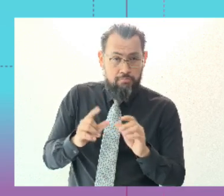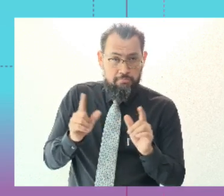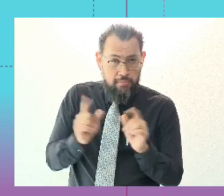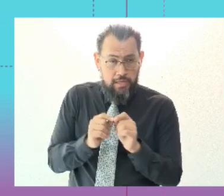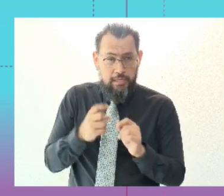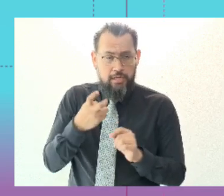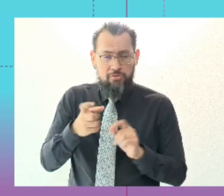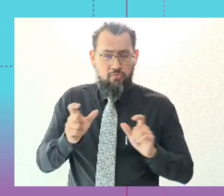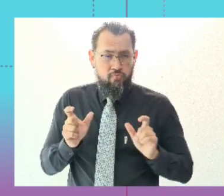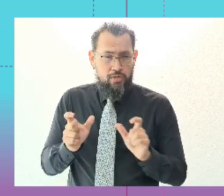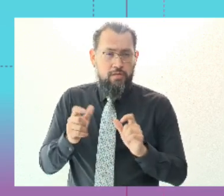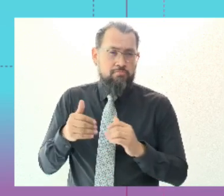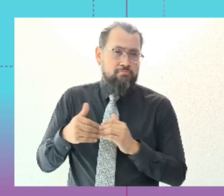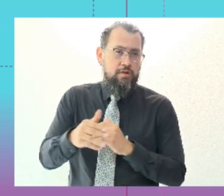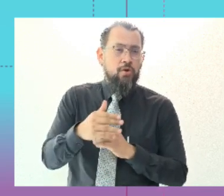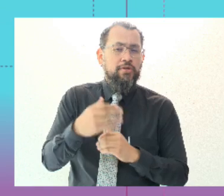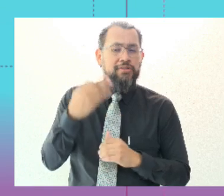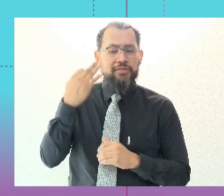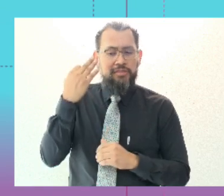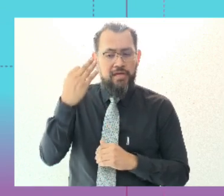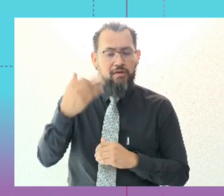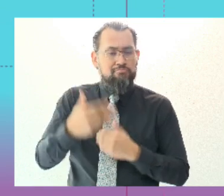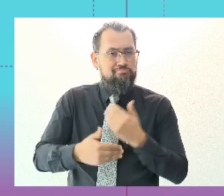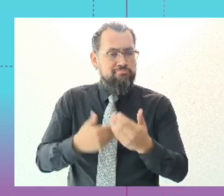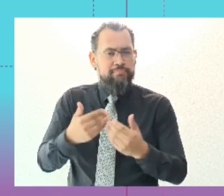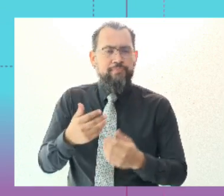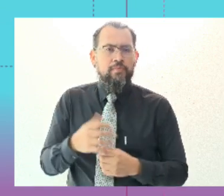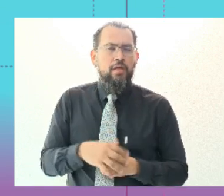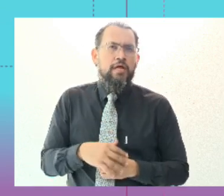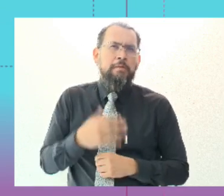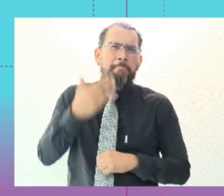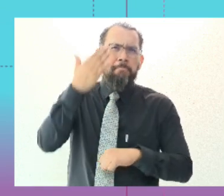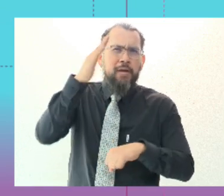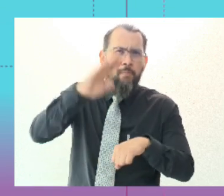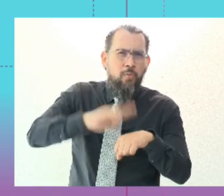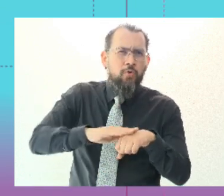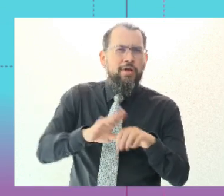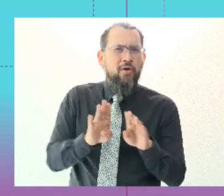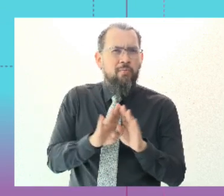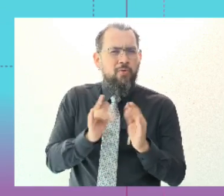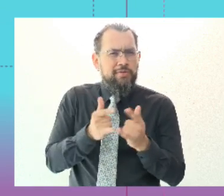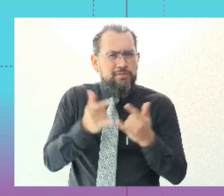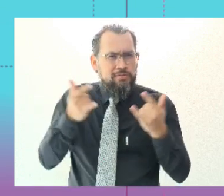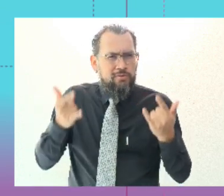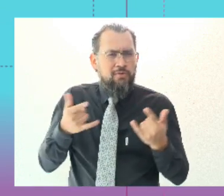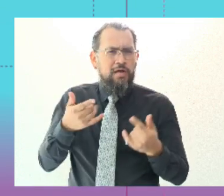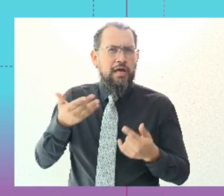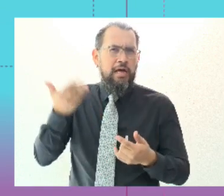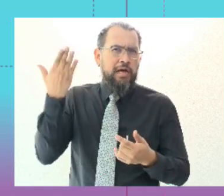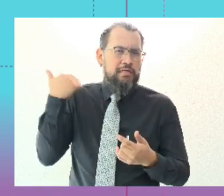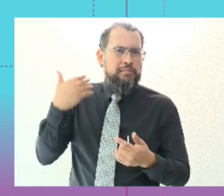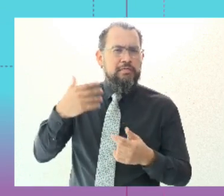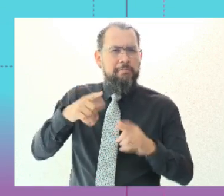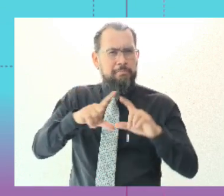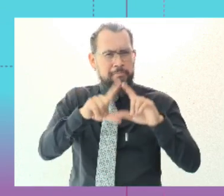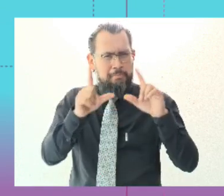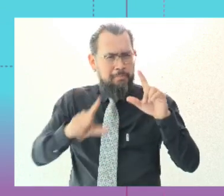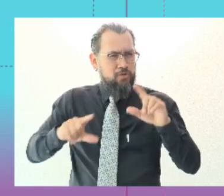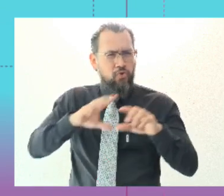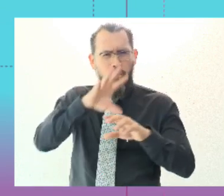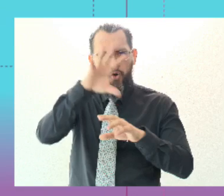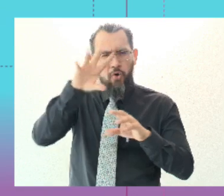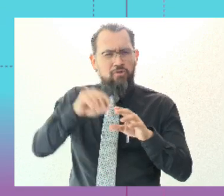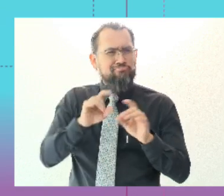y resguardados en los últimos tiempos. La memoria histórica, la memoria nacional, es una obra